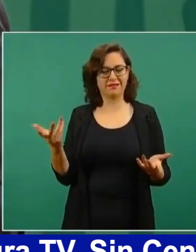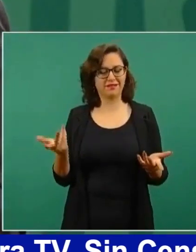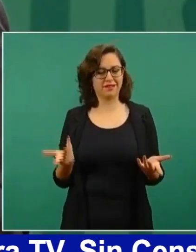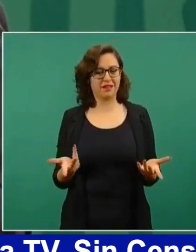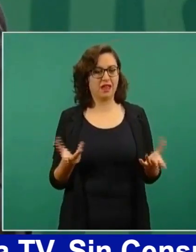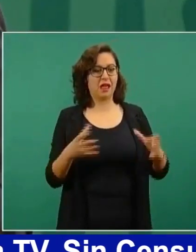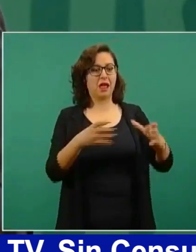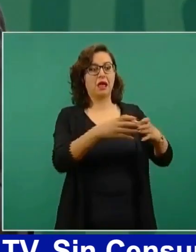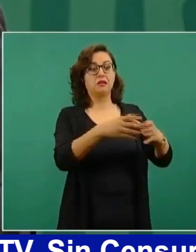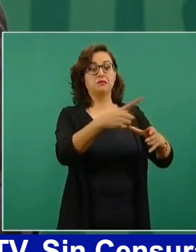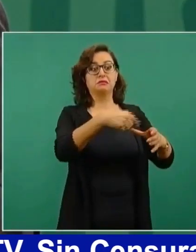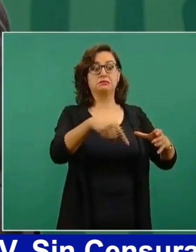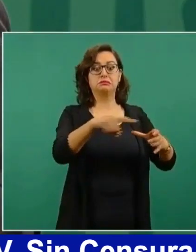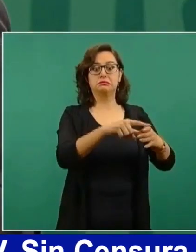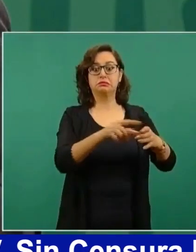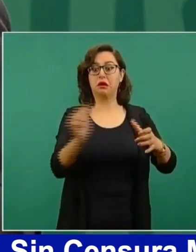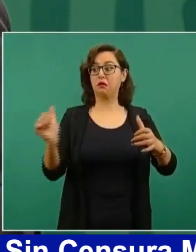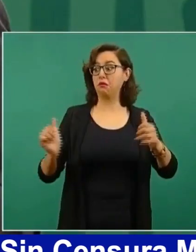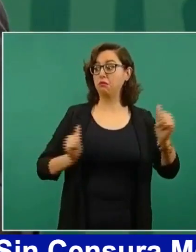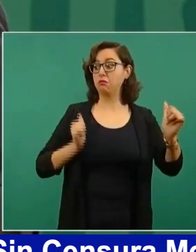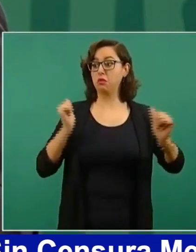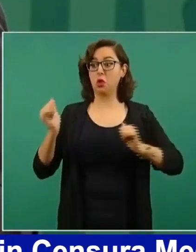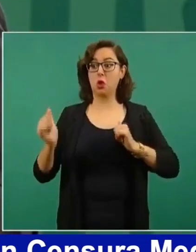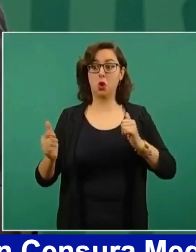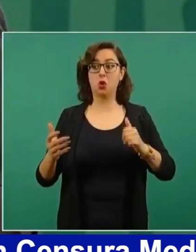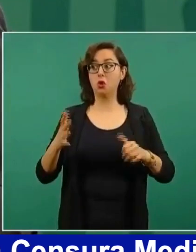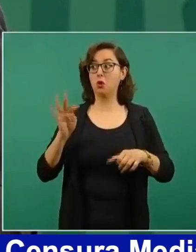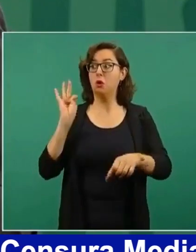en feministas,